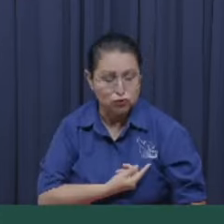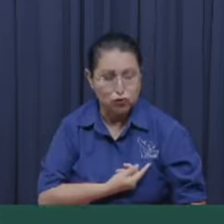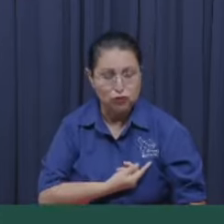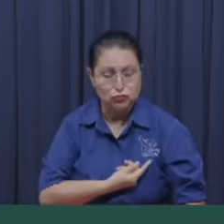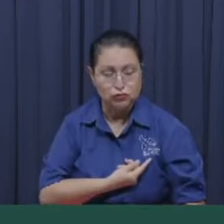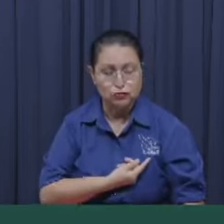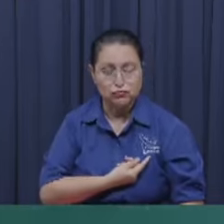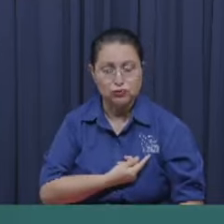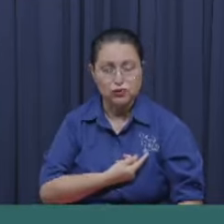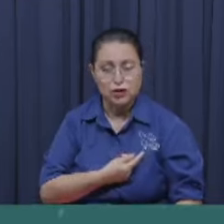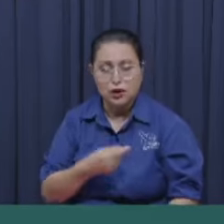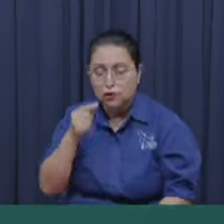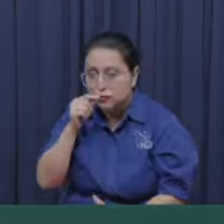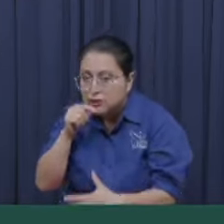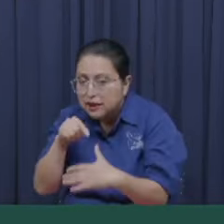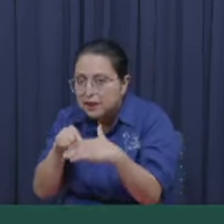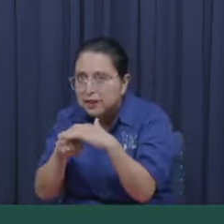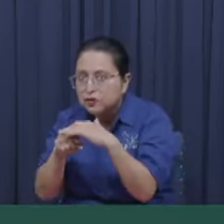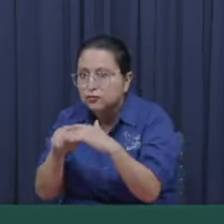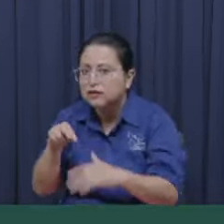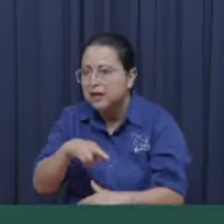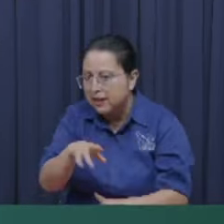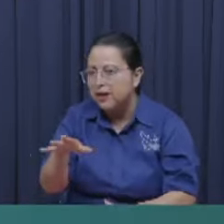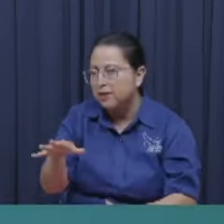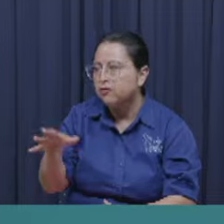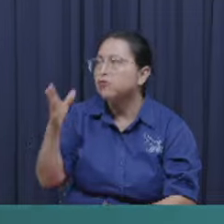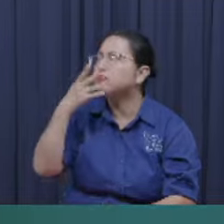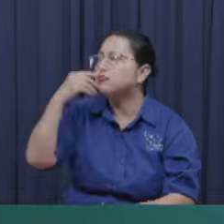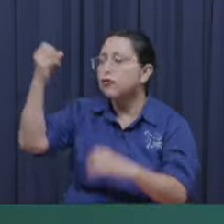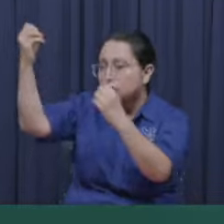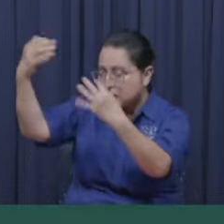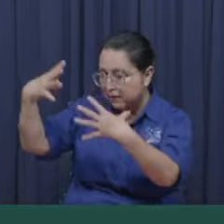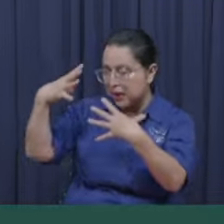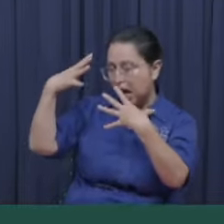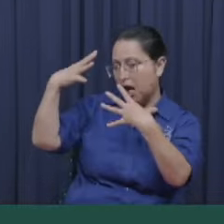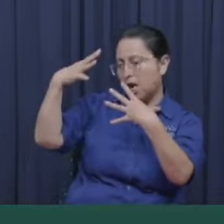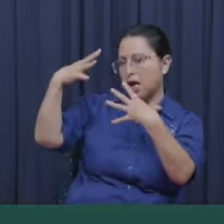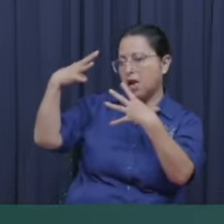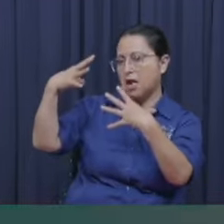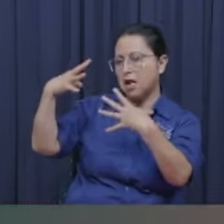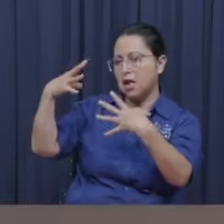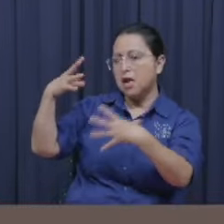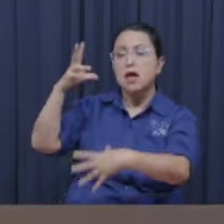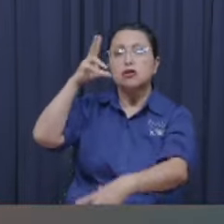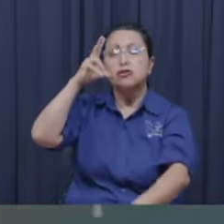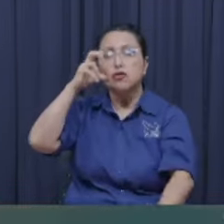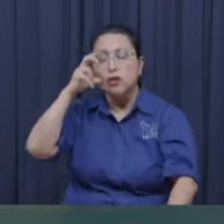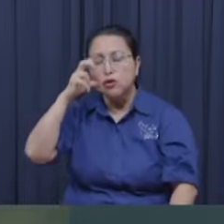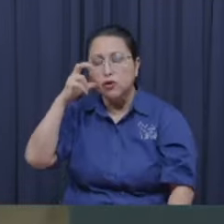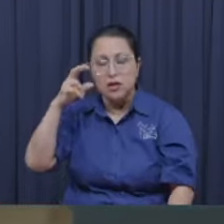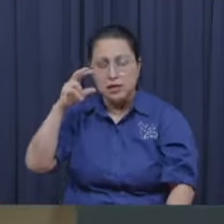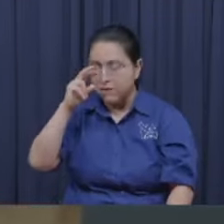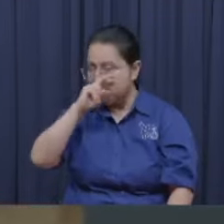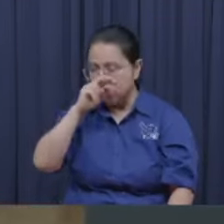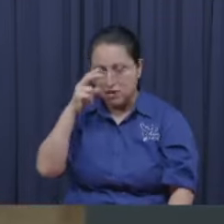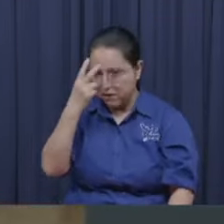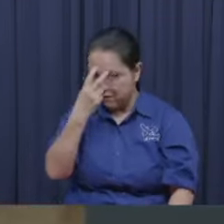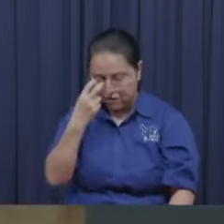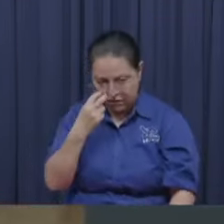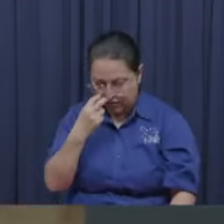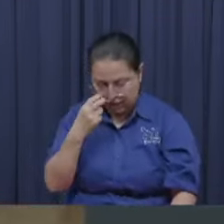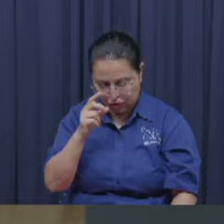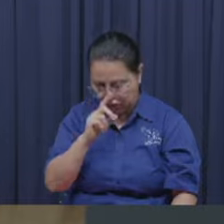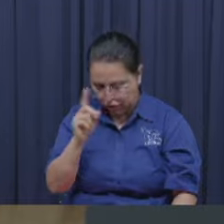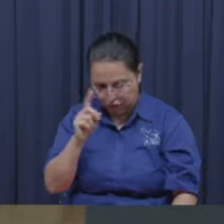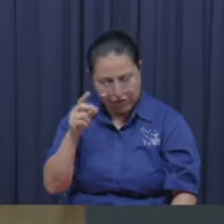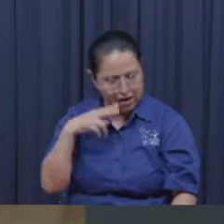los misterios del reino, ¿verdad? Y las cosas que ojo no vio, ni oído yo, ni ha subido a corazón de hombre, son las que Dios tiene preparadas